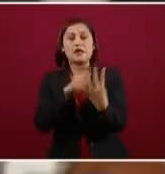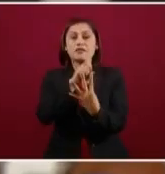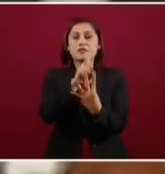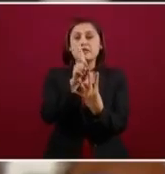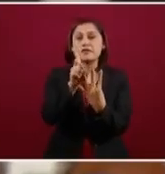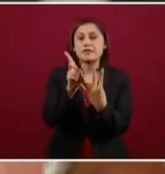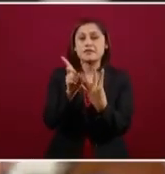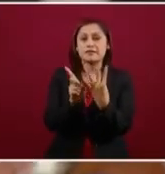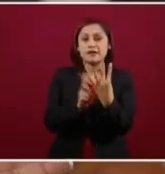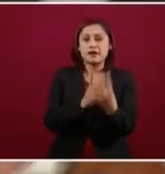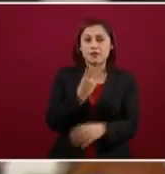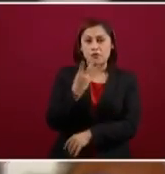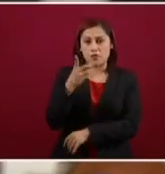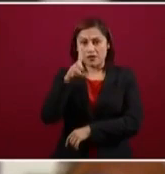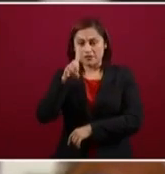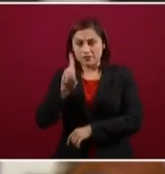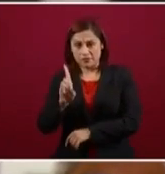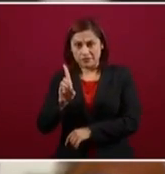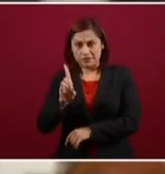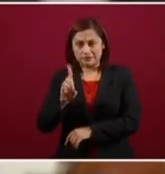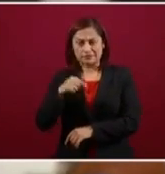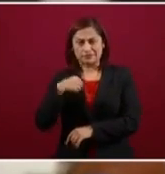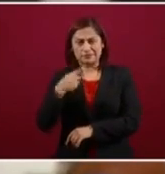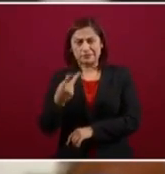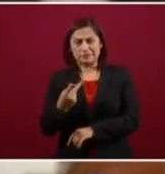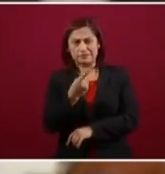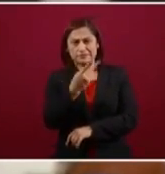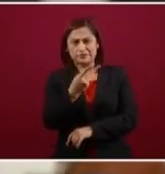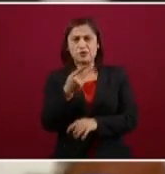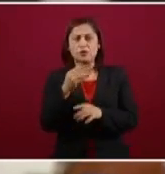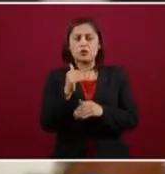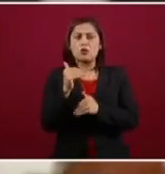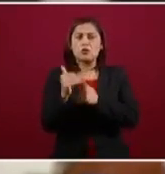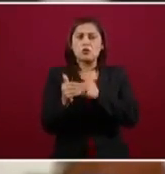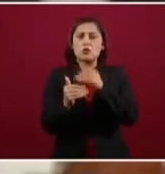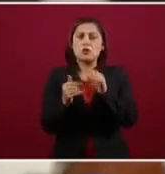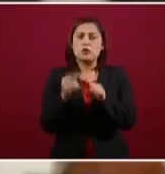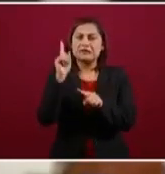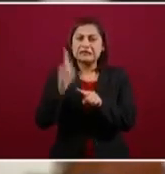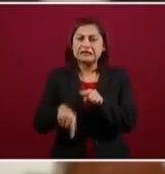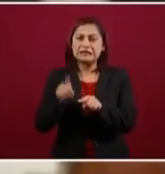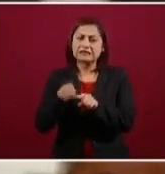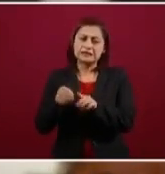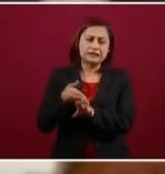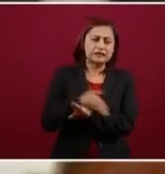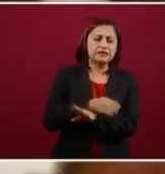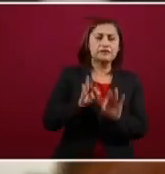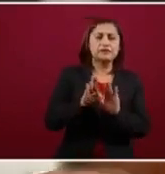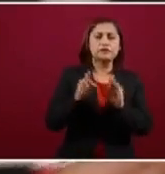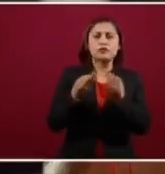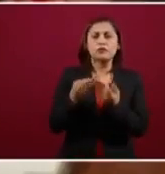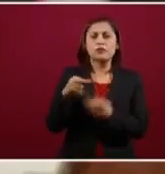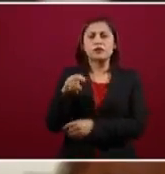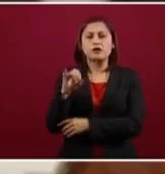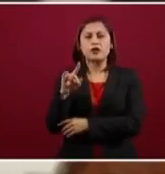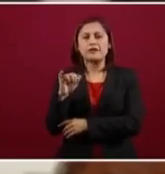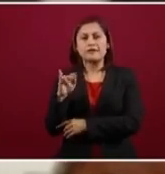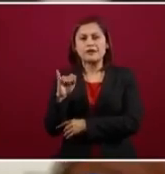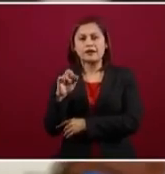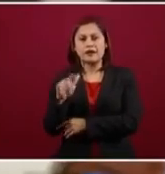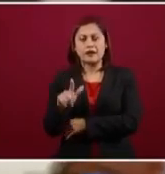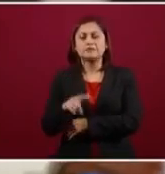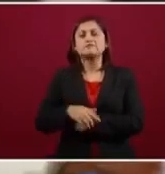su proceso de continuar un gobierno neoliberal. Muy probablemente estaríamos en un fenómeno de